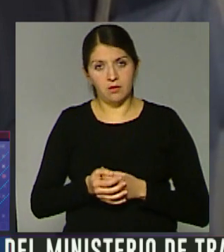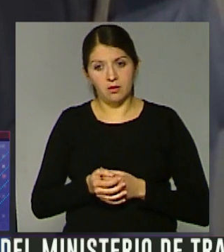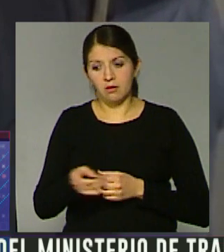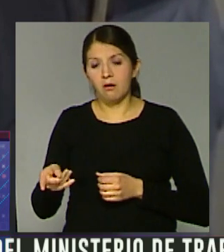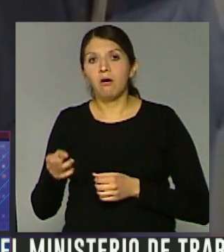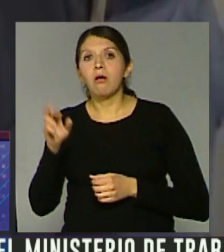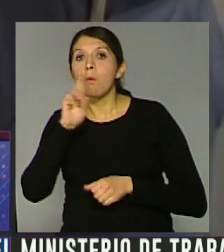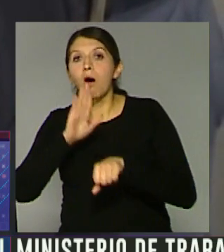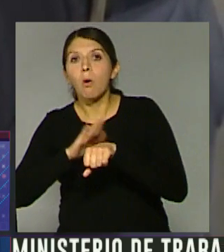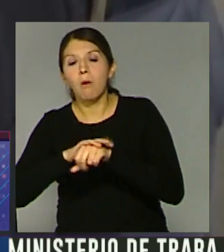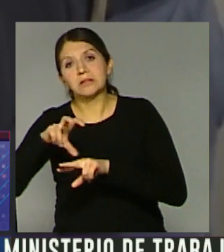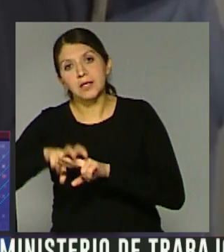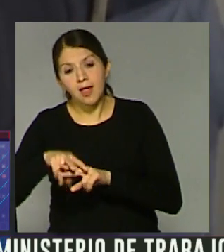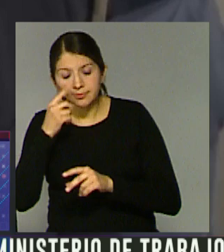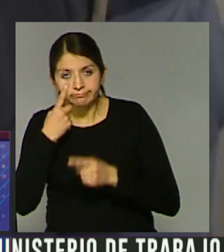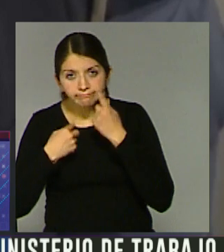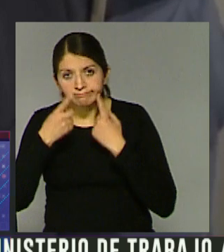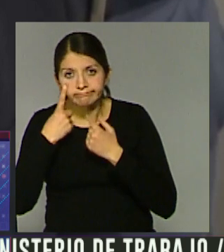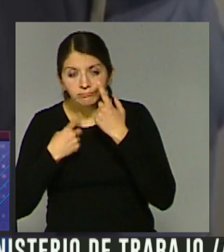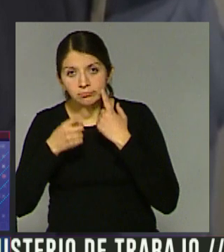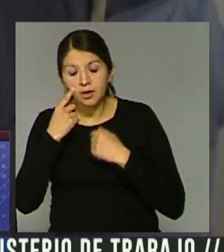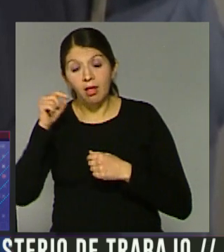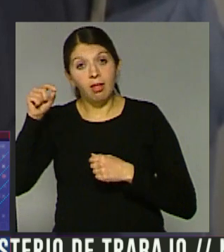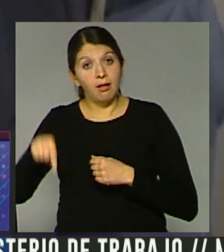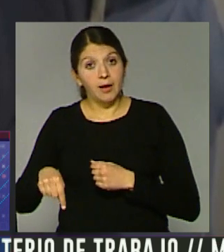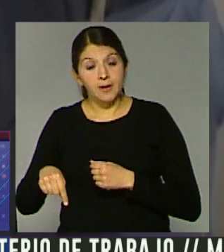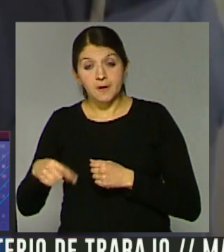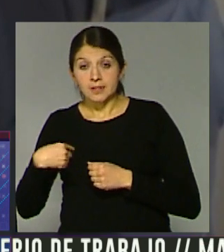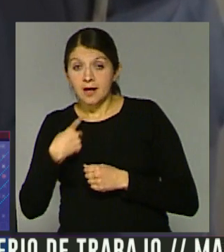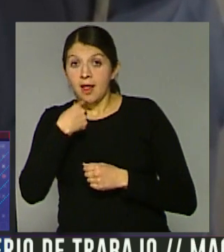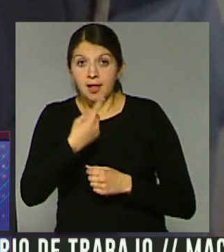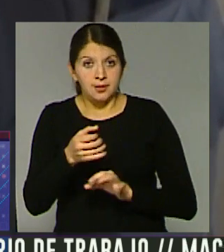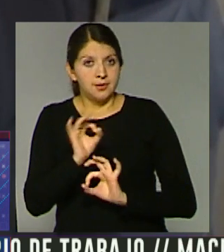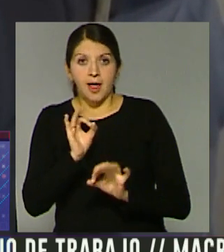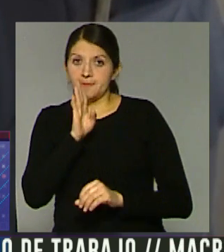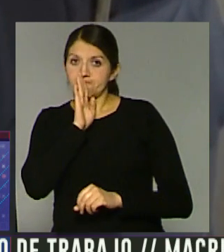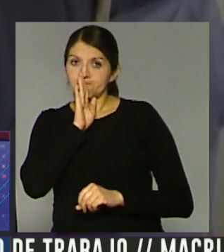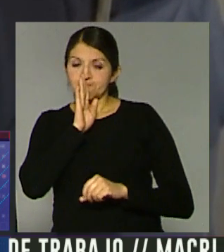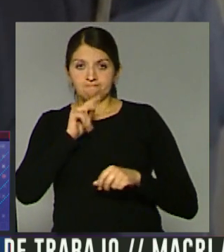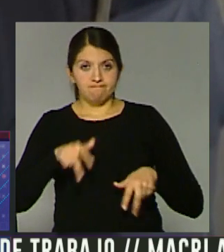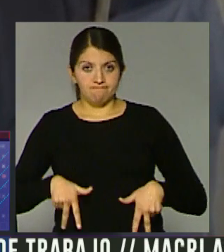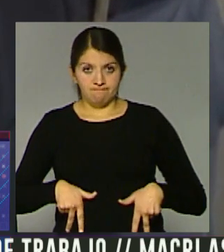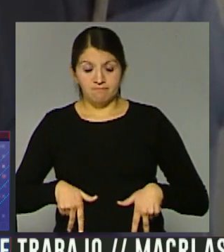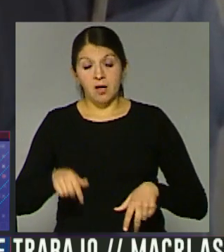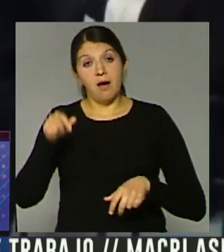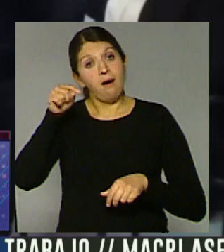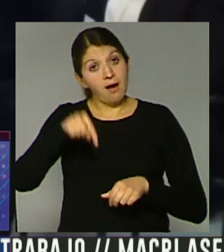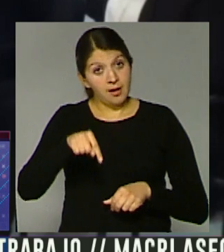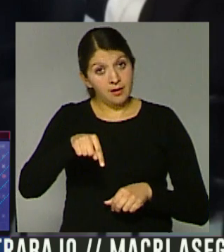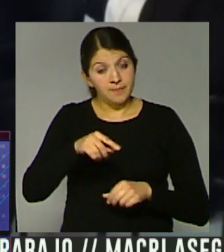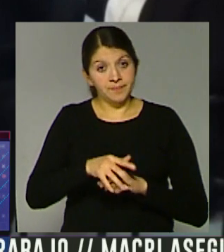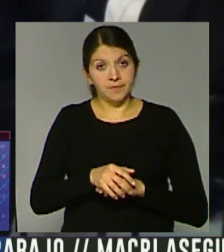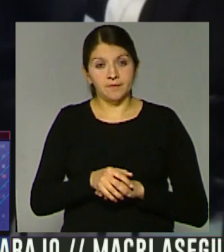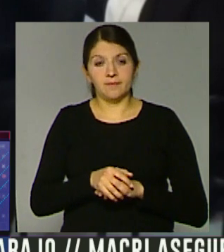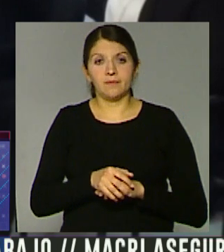Julieta Silva. Claro. Julieta Silva, después de este momento, no quiso dar sus últimas palabras, y ahí fue donde se tomó la